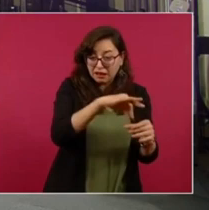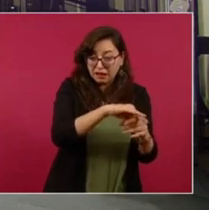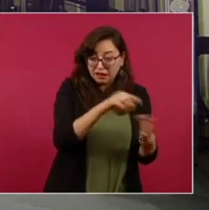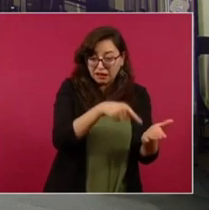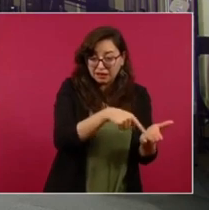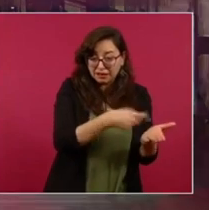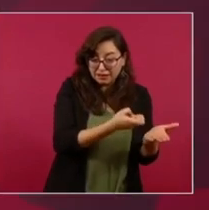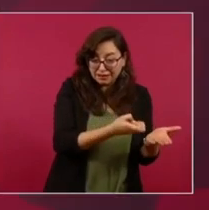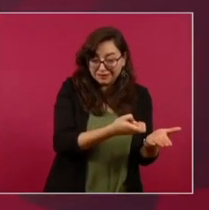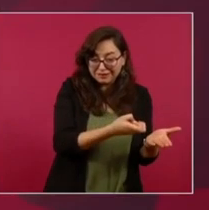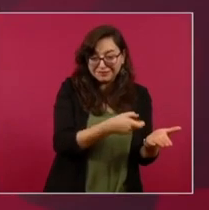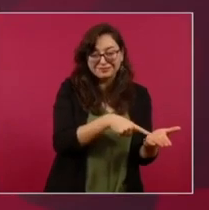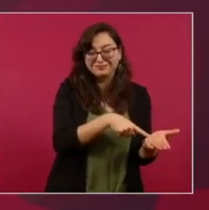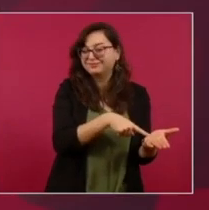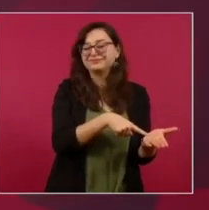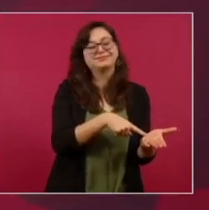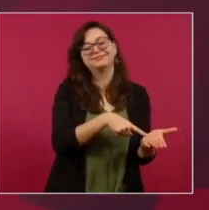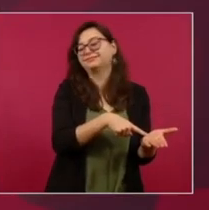no